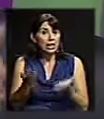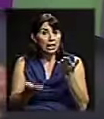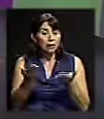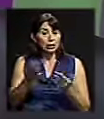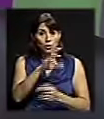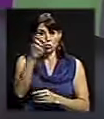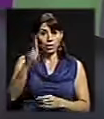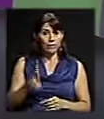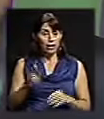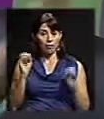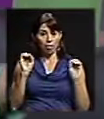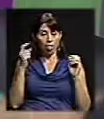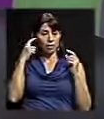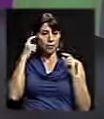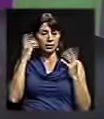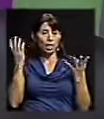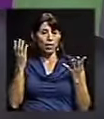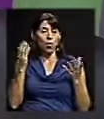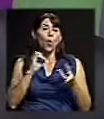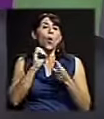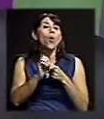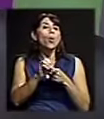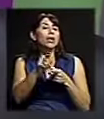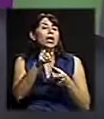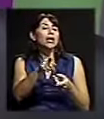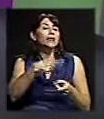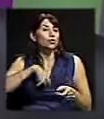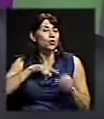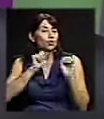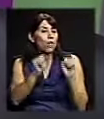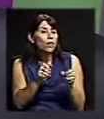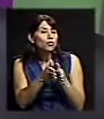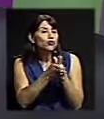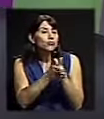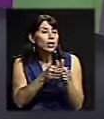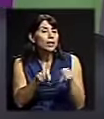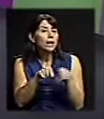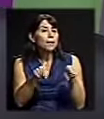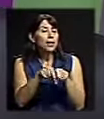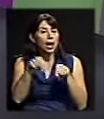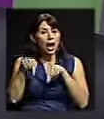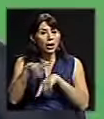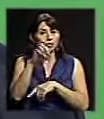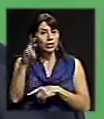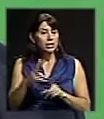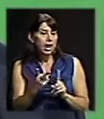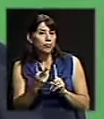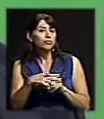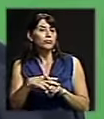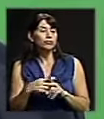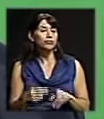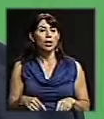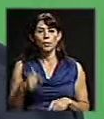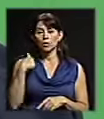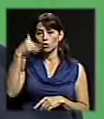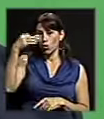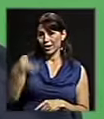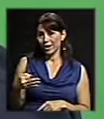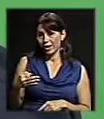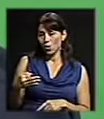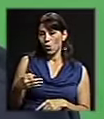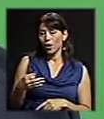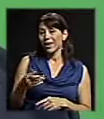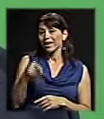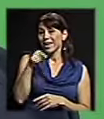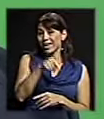Rica o que varía y de repente podemos nosotros apropiarnos de ello para sacar provecho también en Costa Rica Bueno yo creo que eh estas